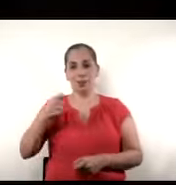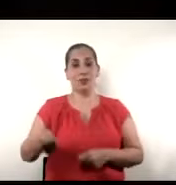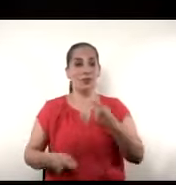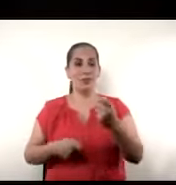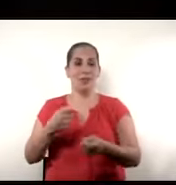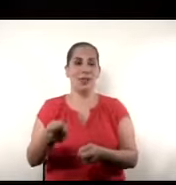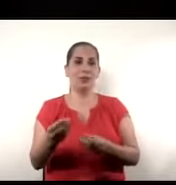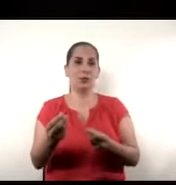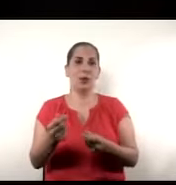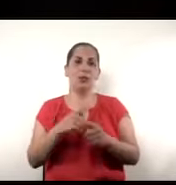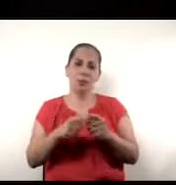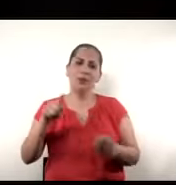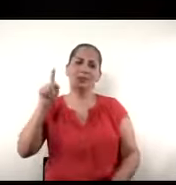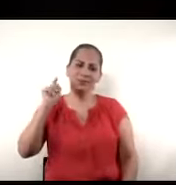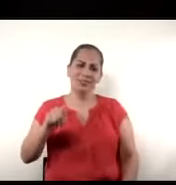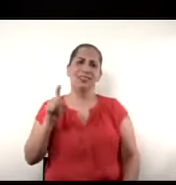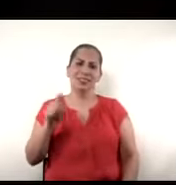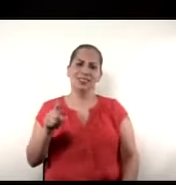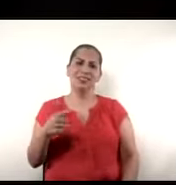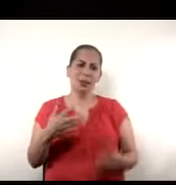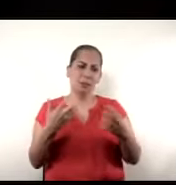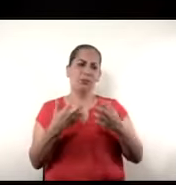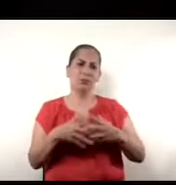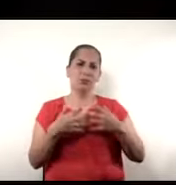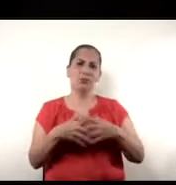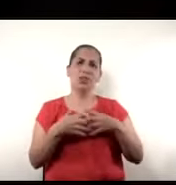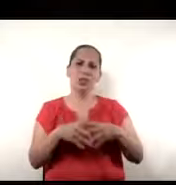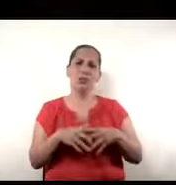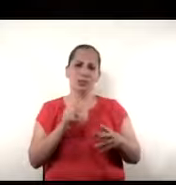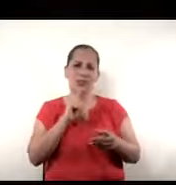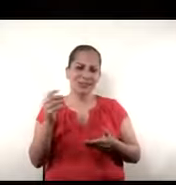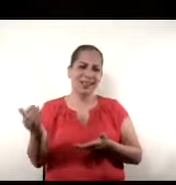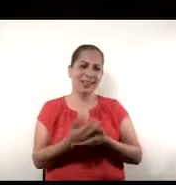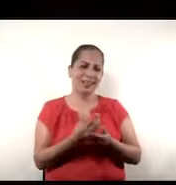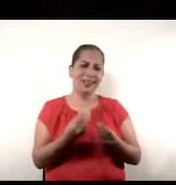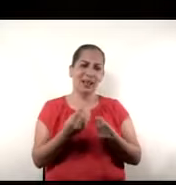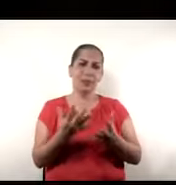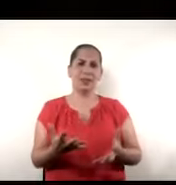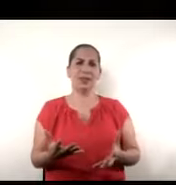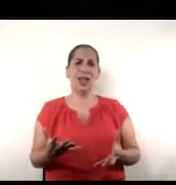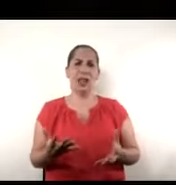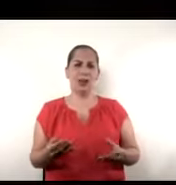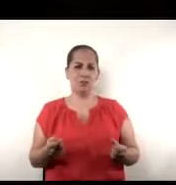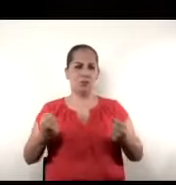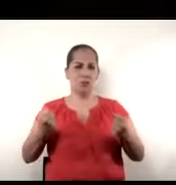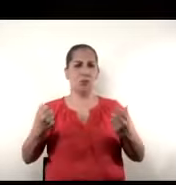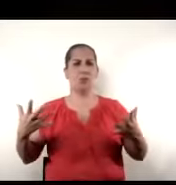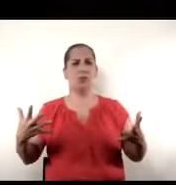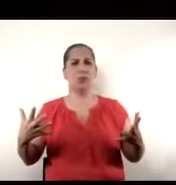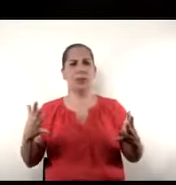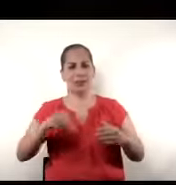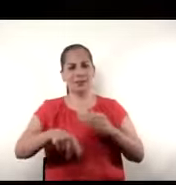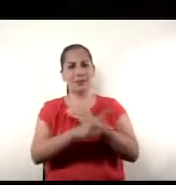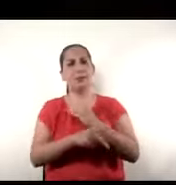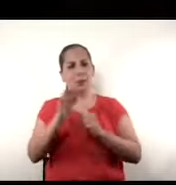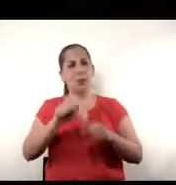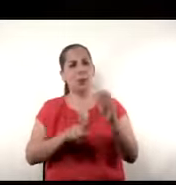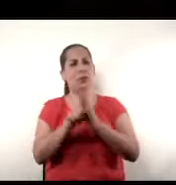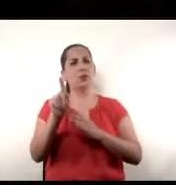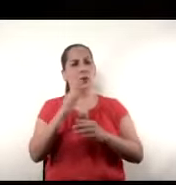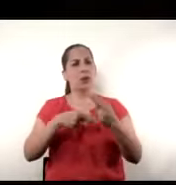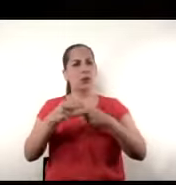Pero necesitamos una industria de capital de riesgo robusta en el país para poder desarrollar estos